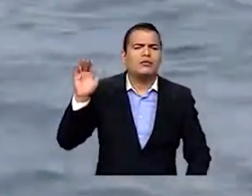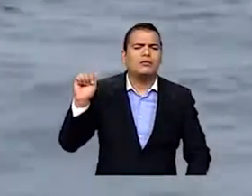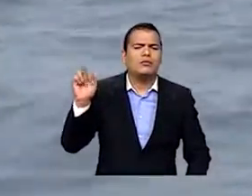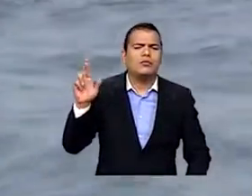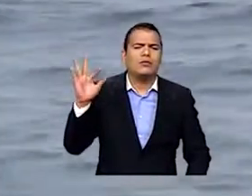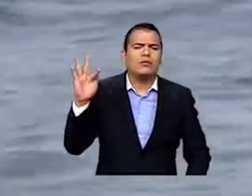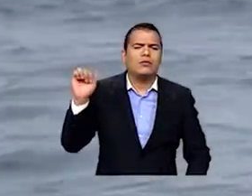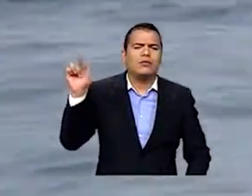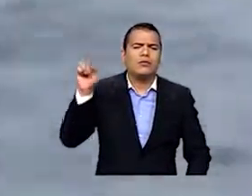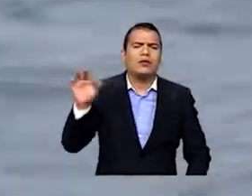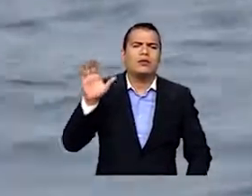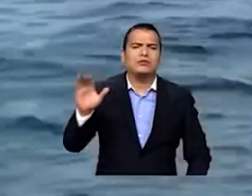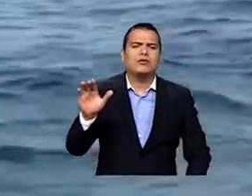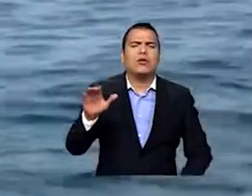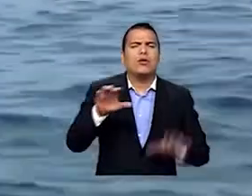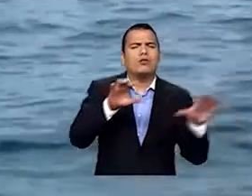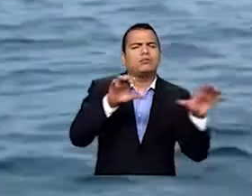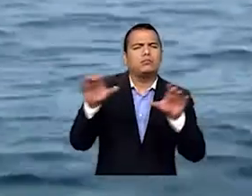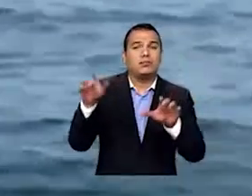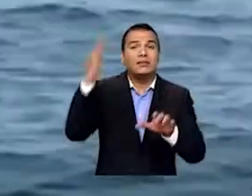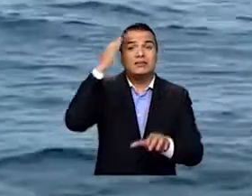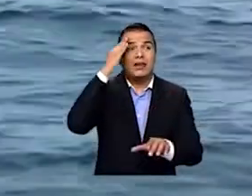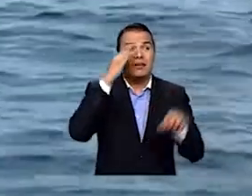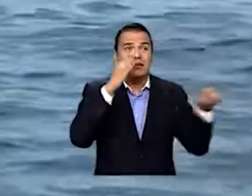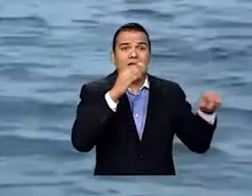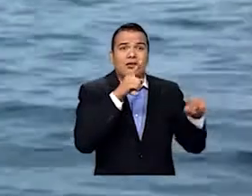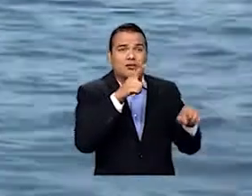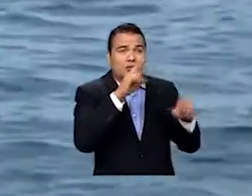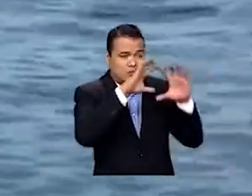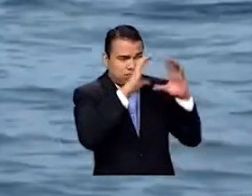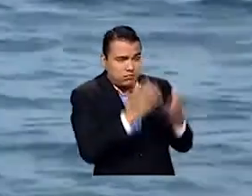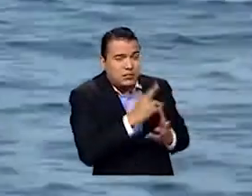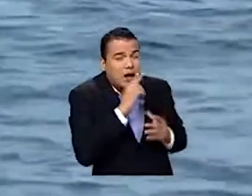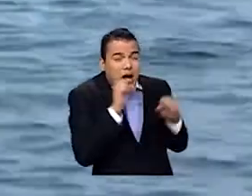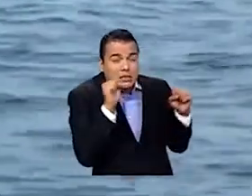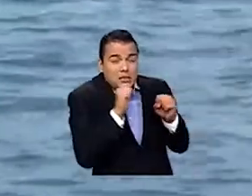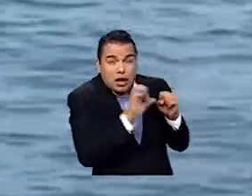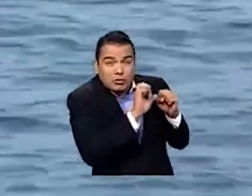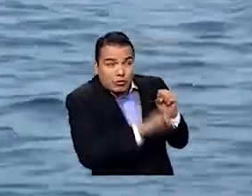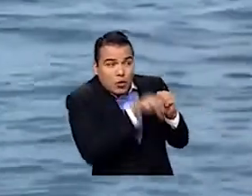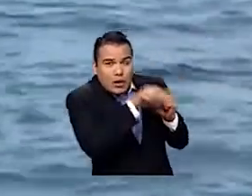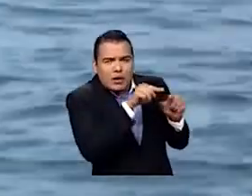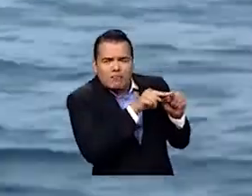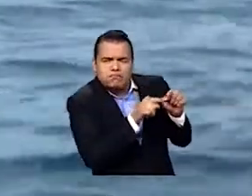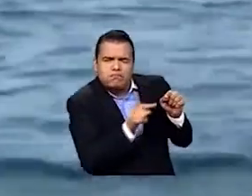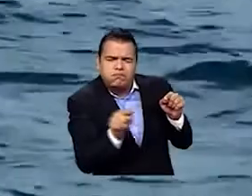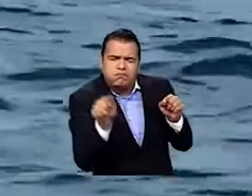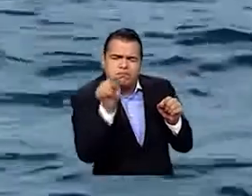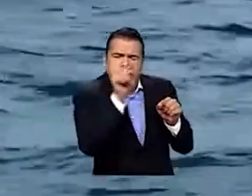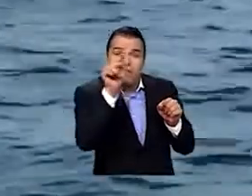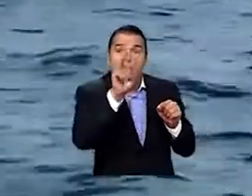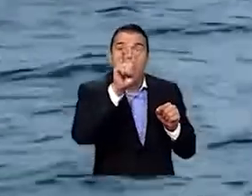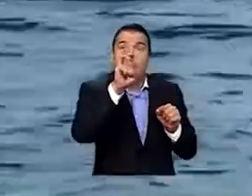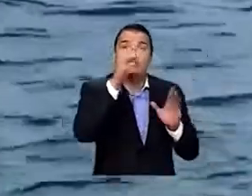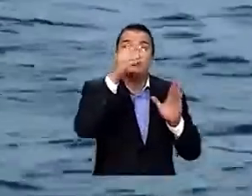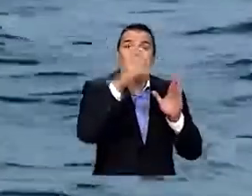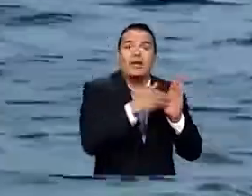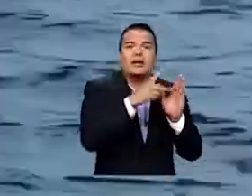ballenas viajan más de 8.000 kilómetros desde la Antártida para aparearse y también para parir a sus